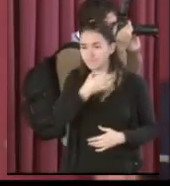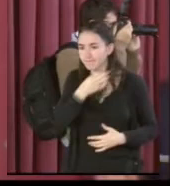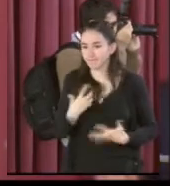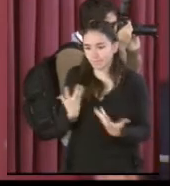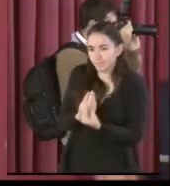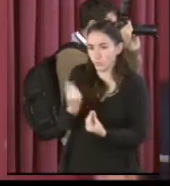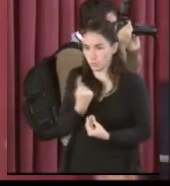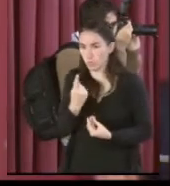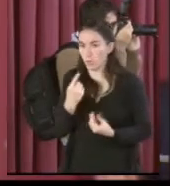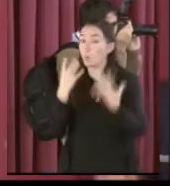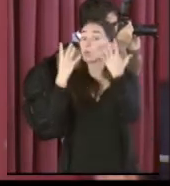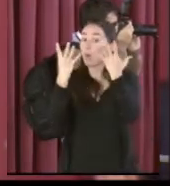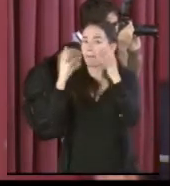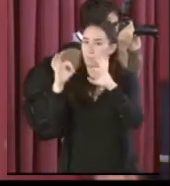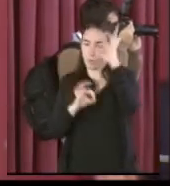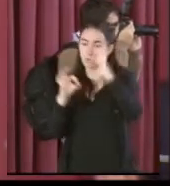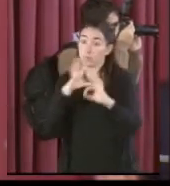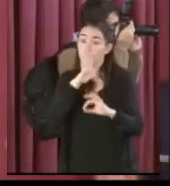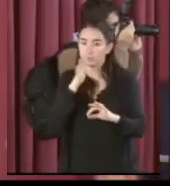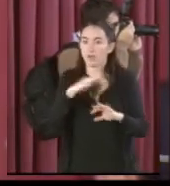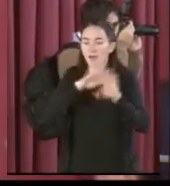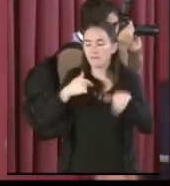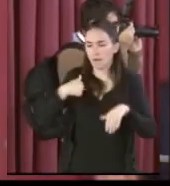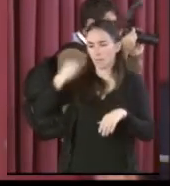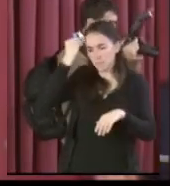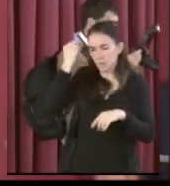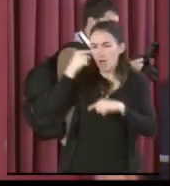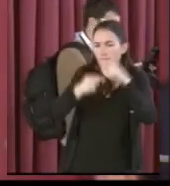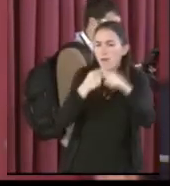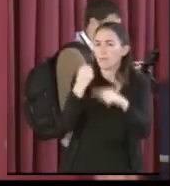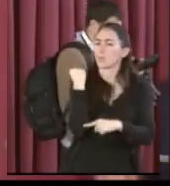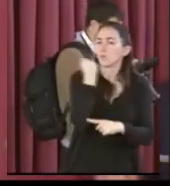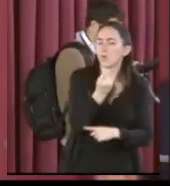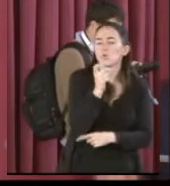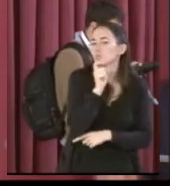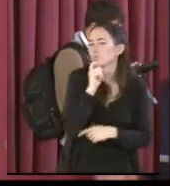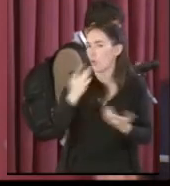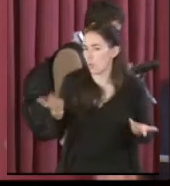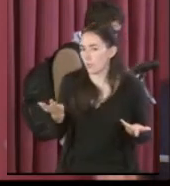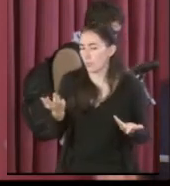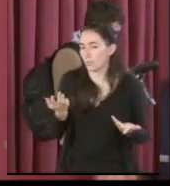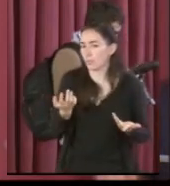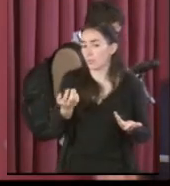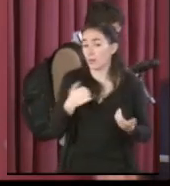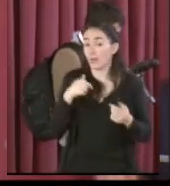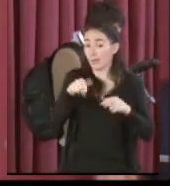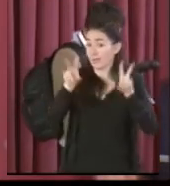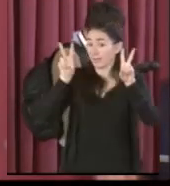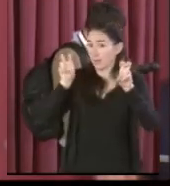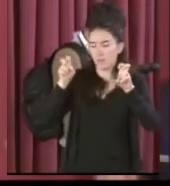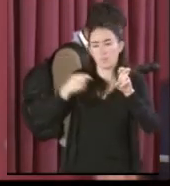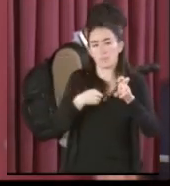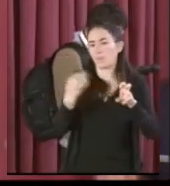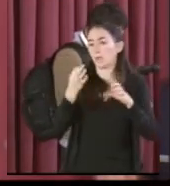punto, la pregunta es la siguiente. ¿Cómo apoyamos a la familia? En este terreno va a jugar un papel determinante la puesta en marcha